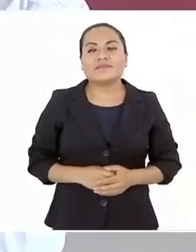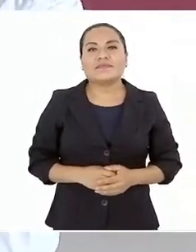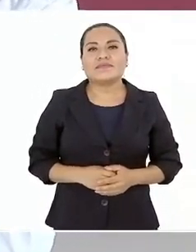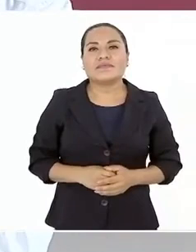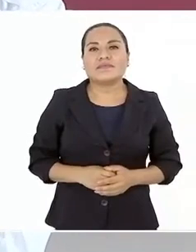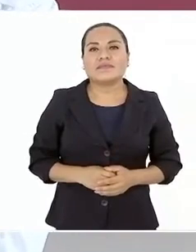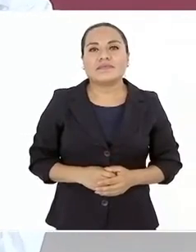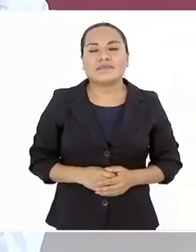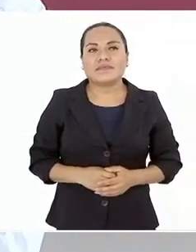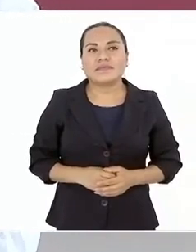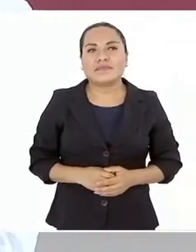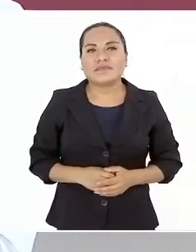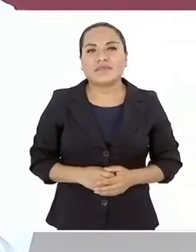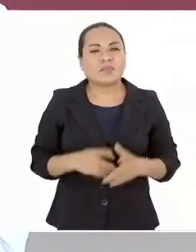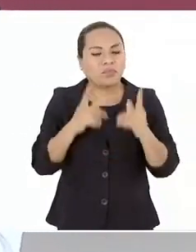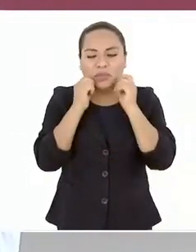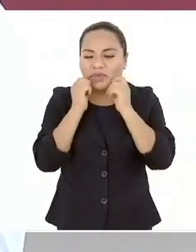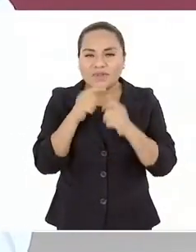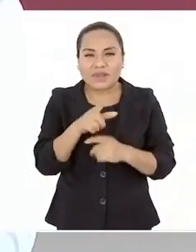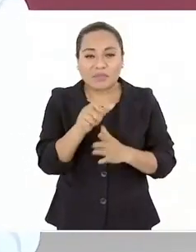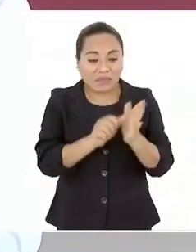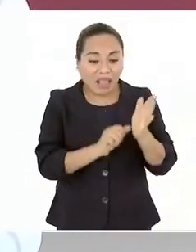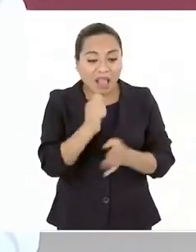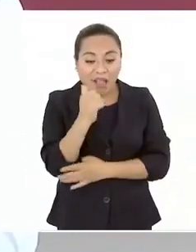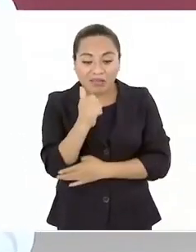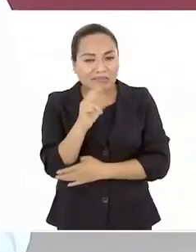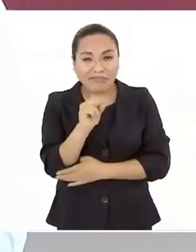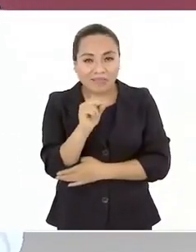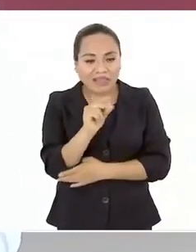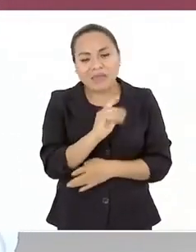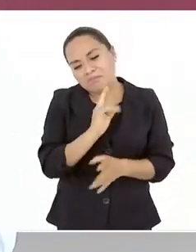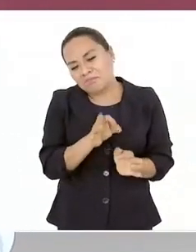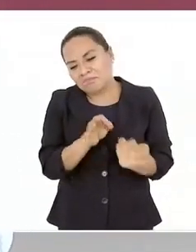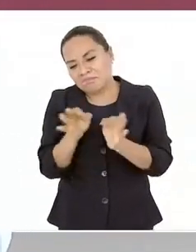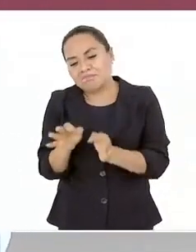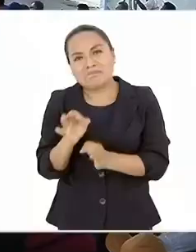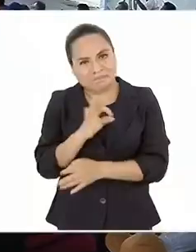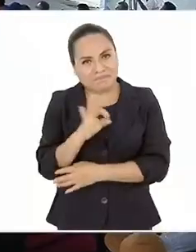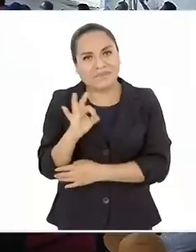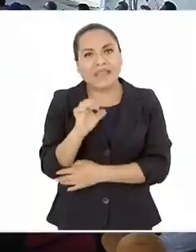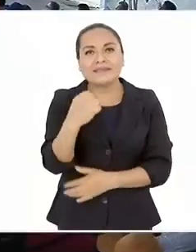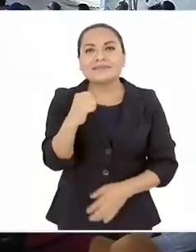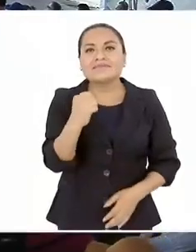No le hace que no sea agosto, que sea septiembre.